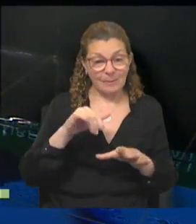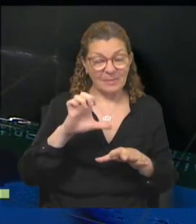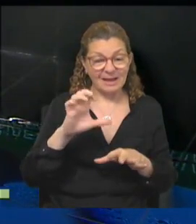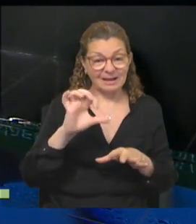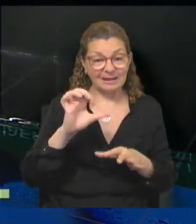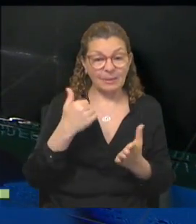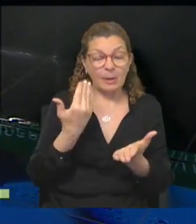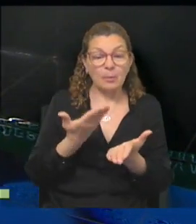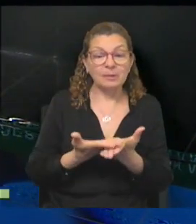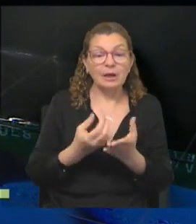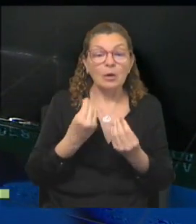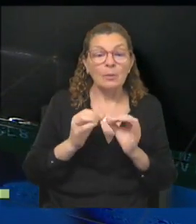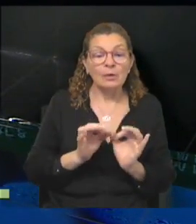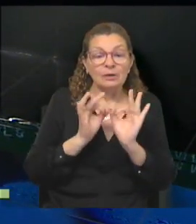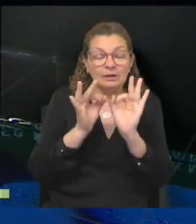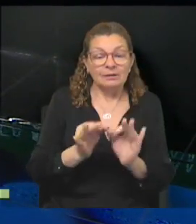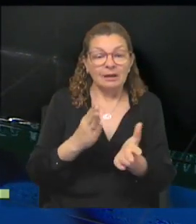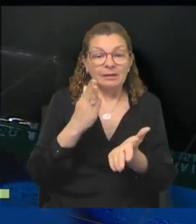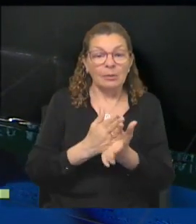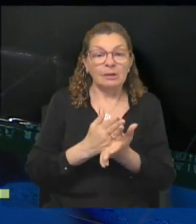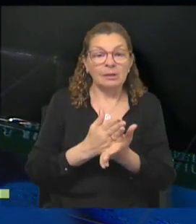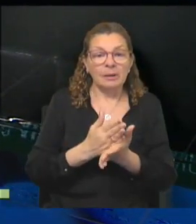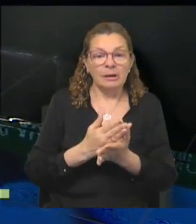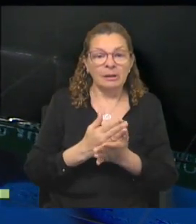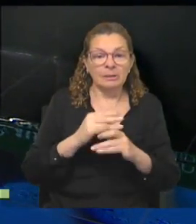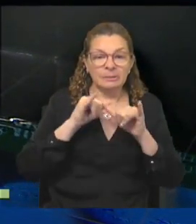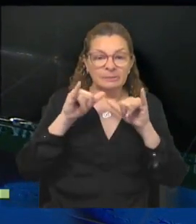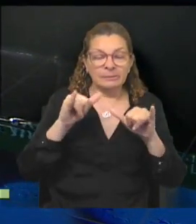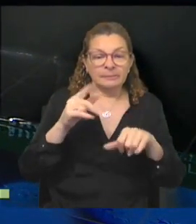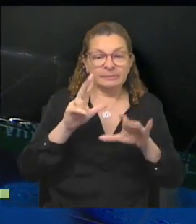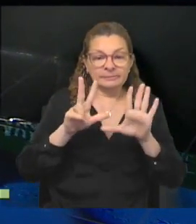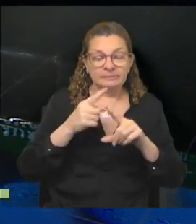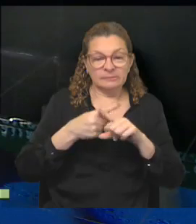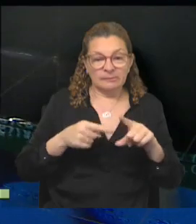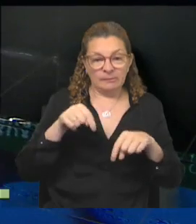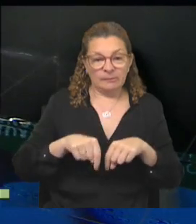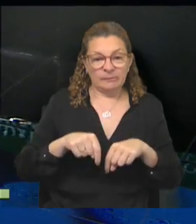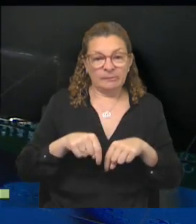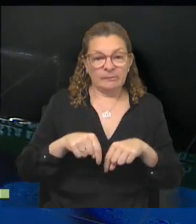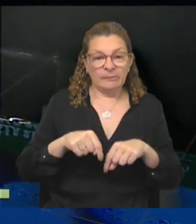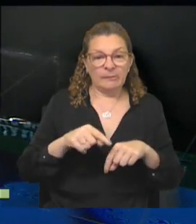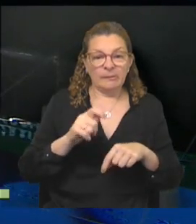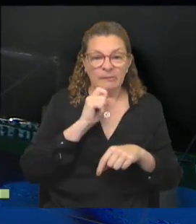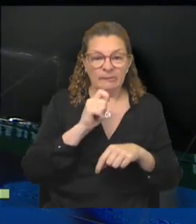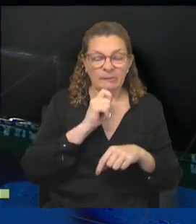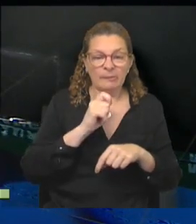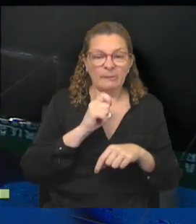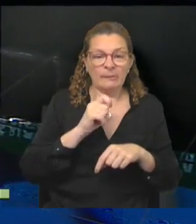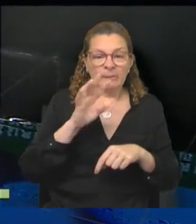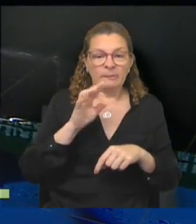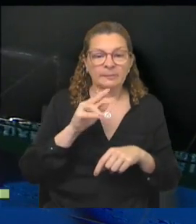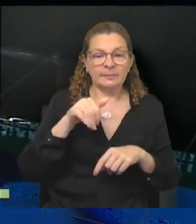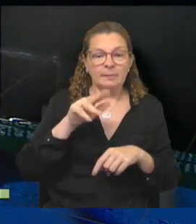principales Y cómo llega a este último tramo de la campaña 88:30 Pablo miérez aquí en la primera edición de